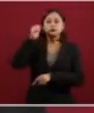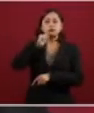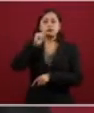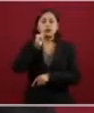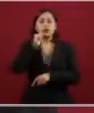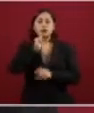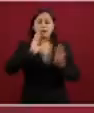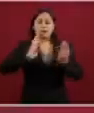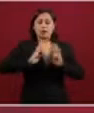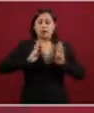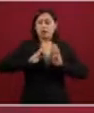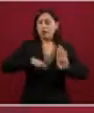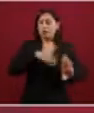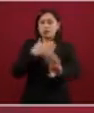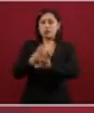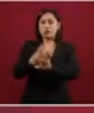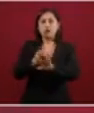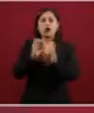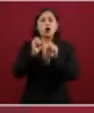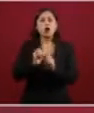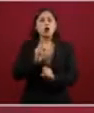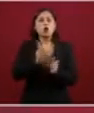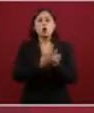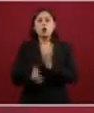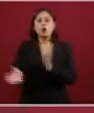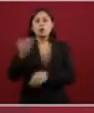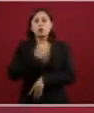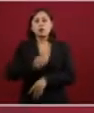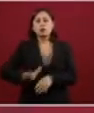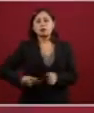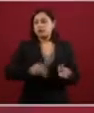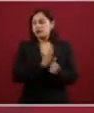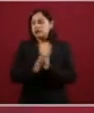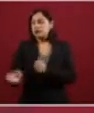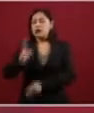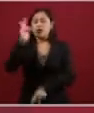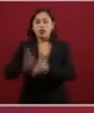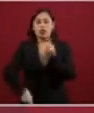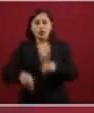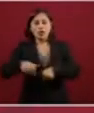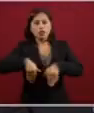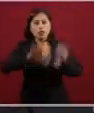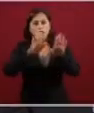La interrupción de un periodo de un presidente a pedido de un ejército se llama golpe.